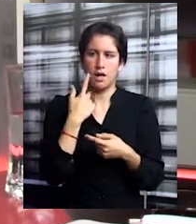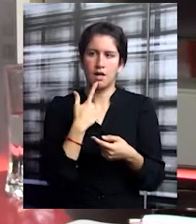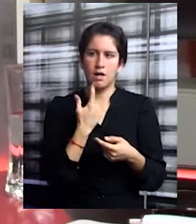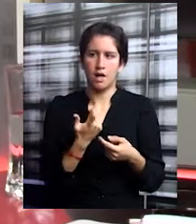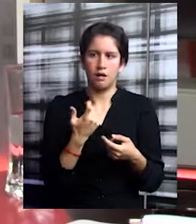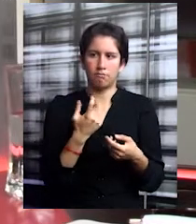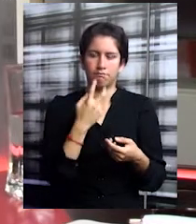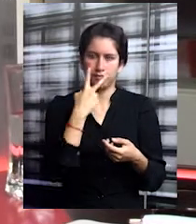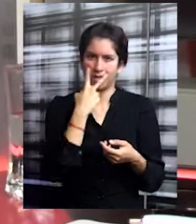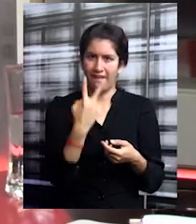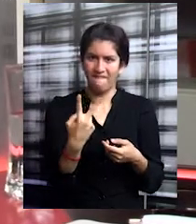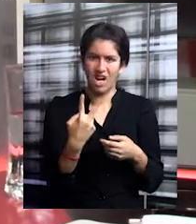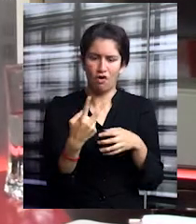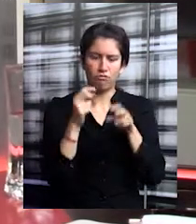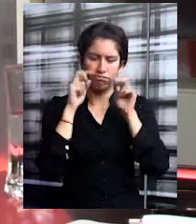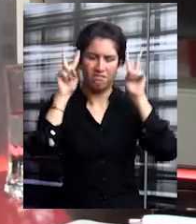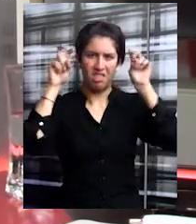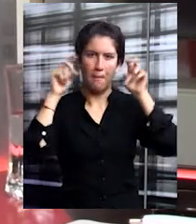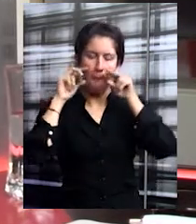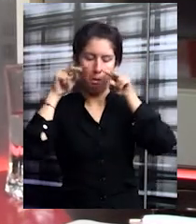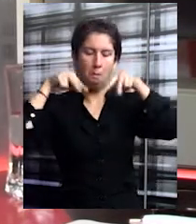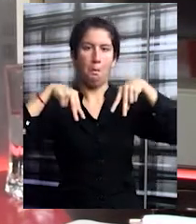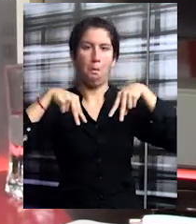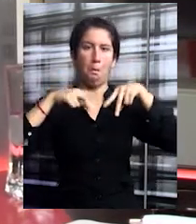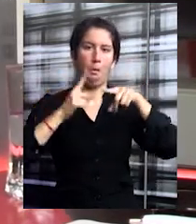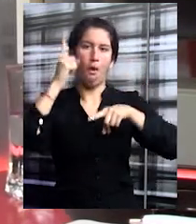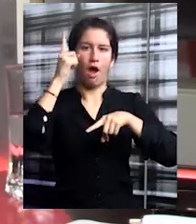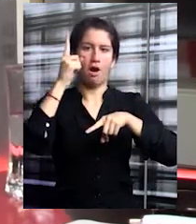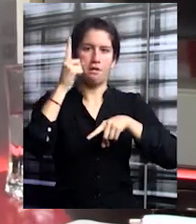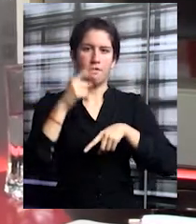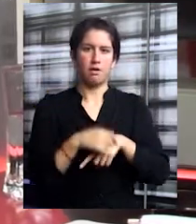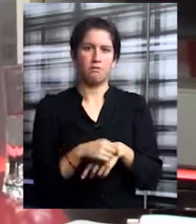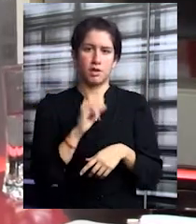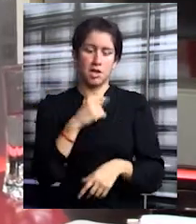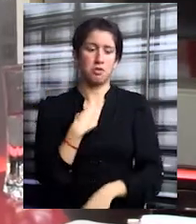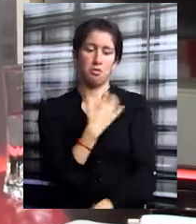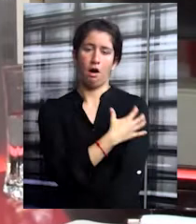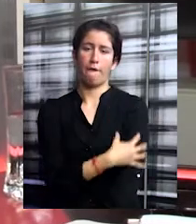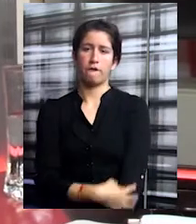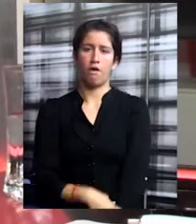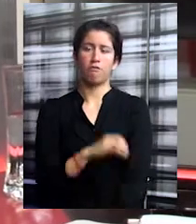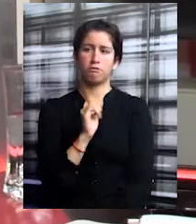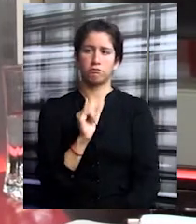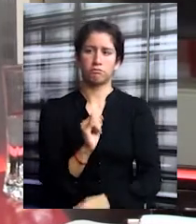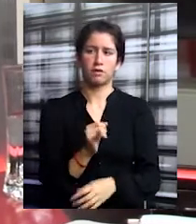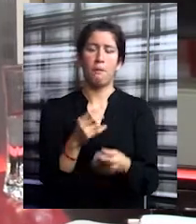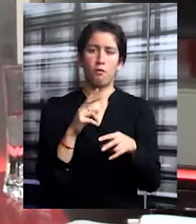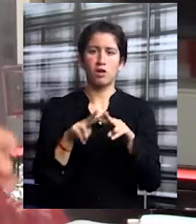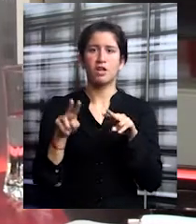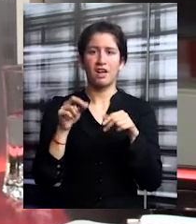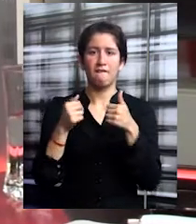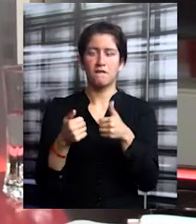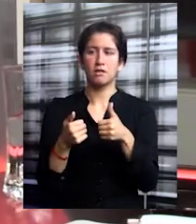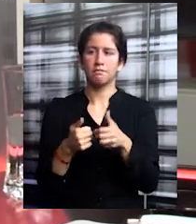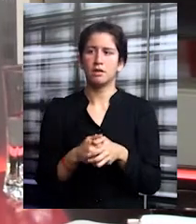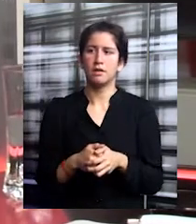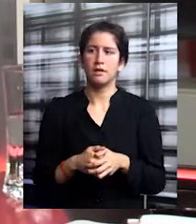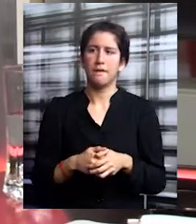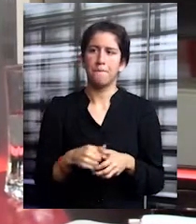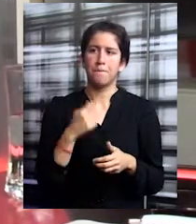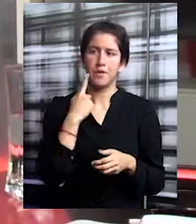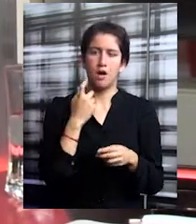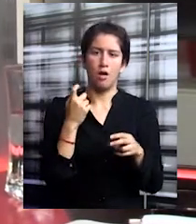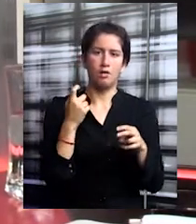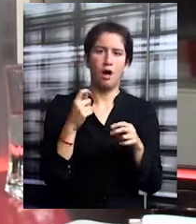arriba, porque de fondo está súper bien hecho. Yo estoy a favor de plebiscitar, digamos, este tema de una asamblea constituyente,